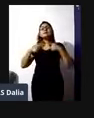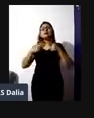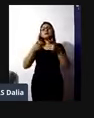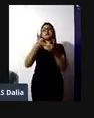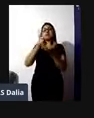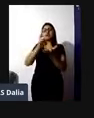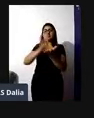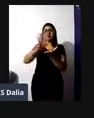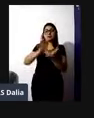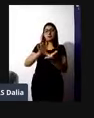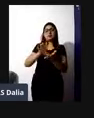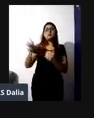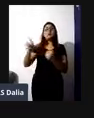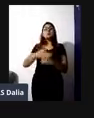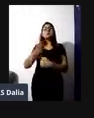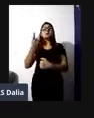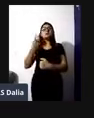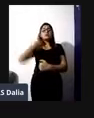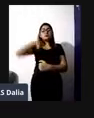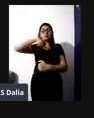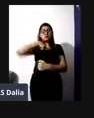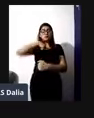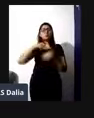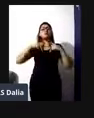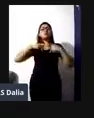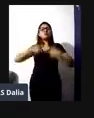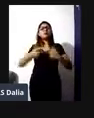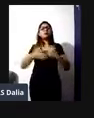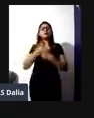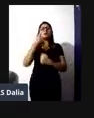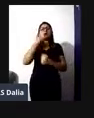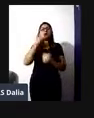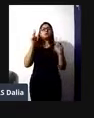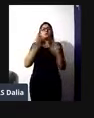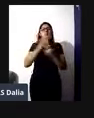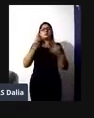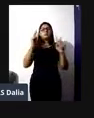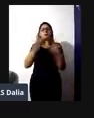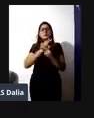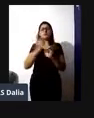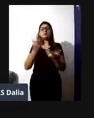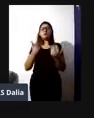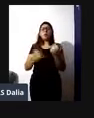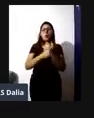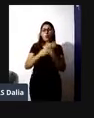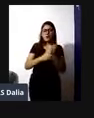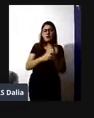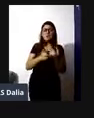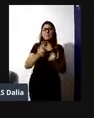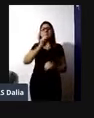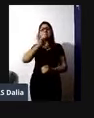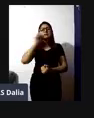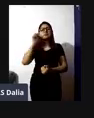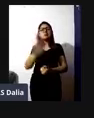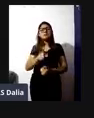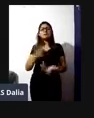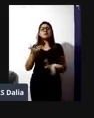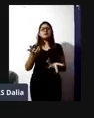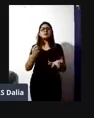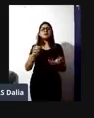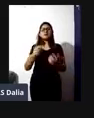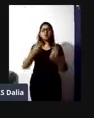capacidad respiratoria, porque tenemos muchas complicaciones en otros, en